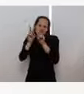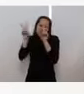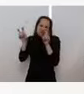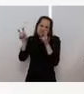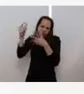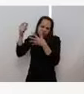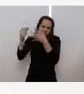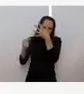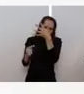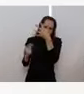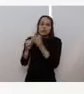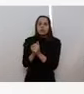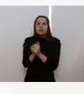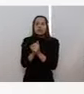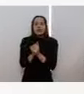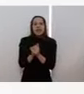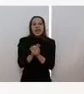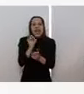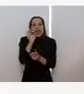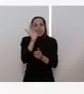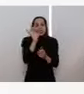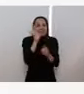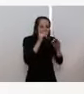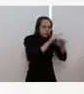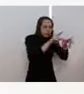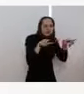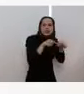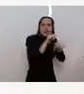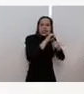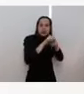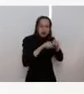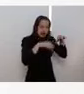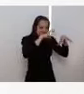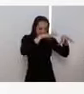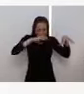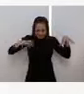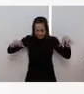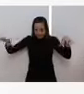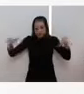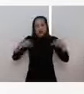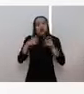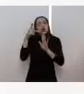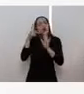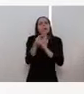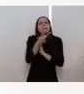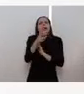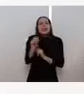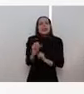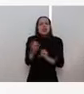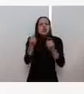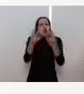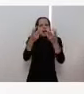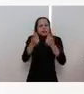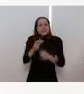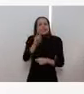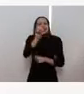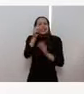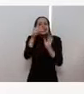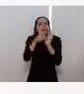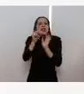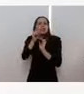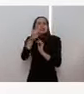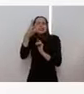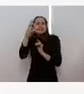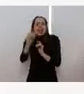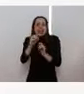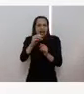eventos con 15 salas de cirugía desarrollamos en el 2020 7 mil 230 procedimientos nuestra oportunidad